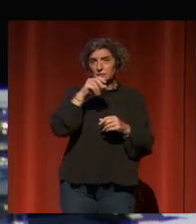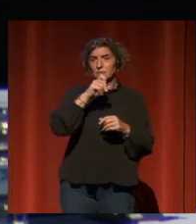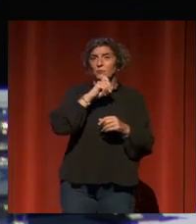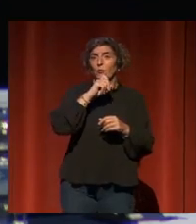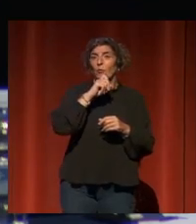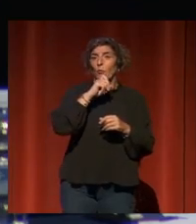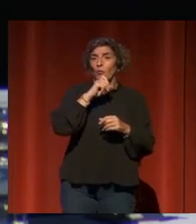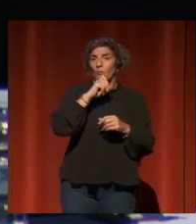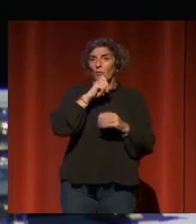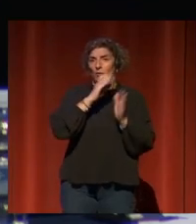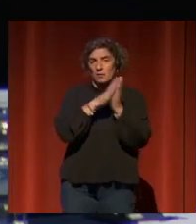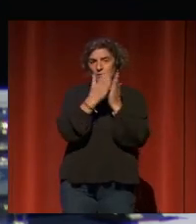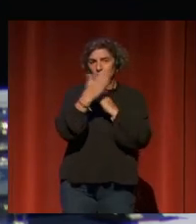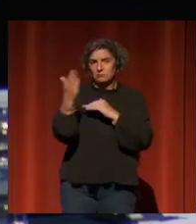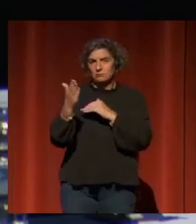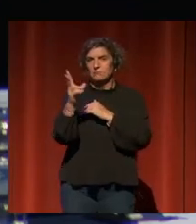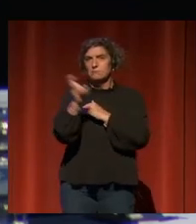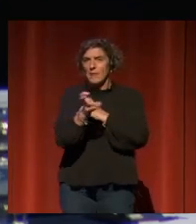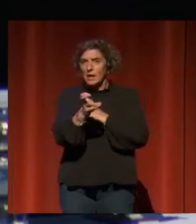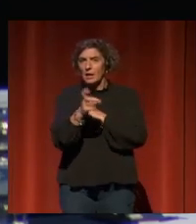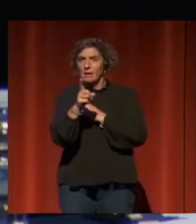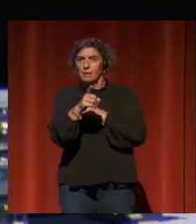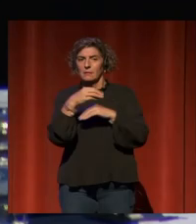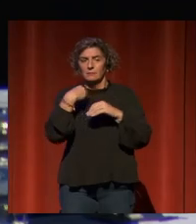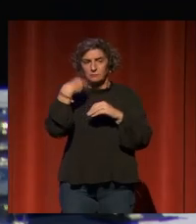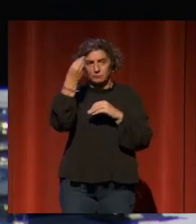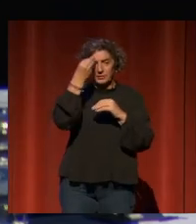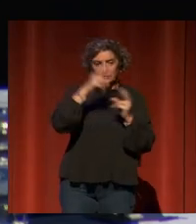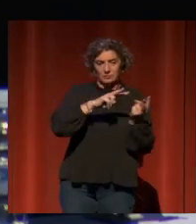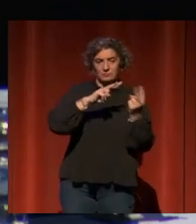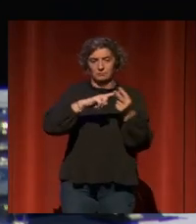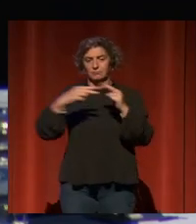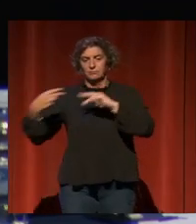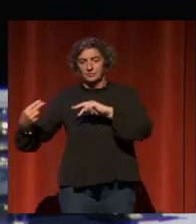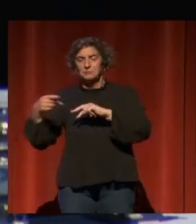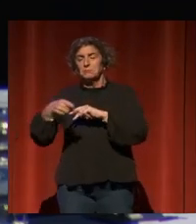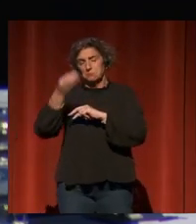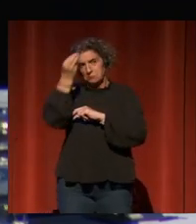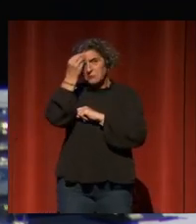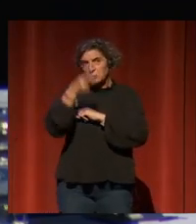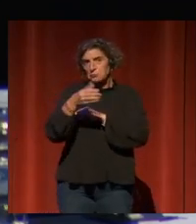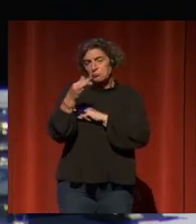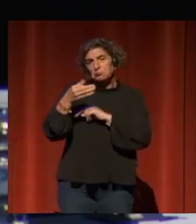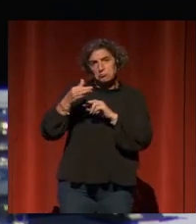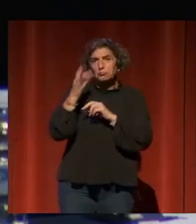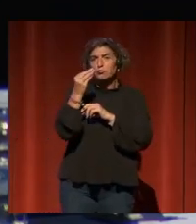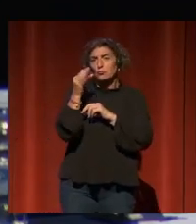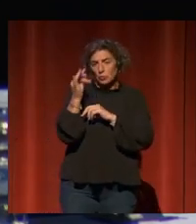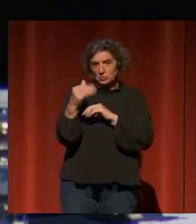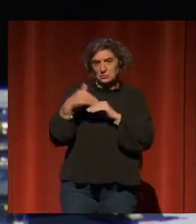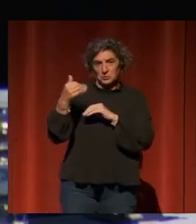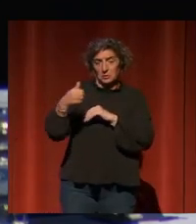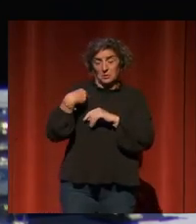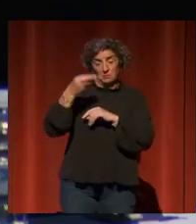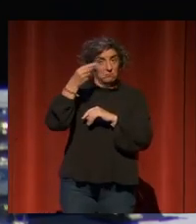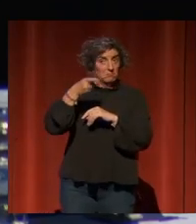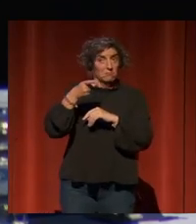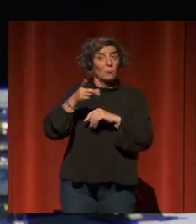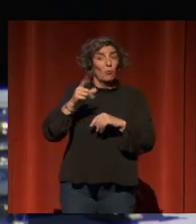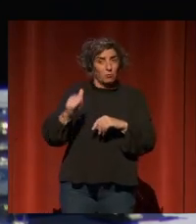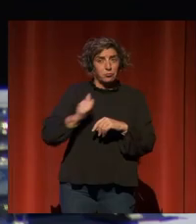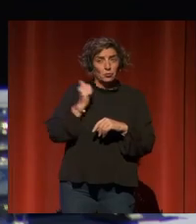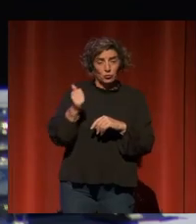bibliotecas así que pienso que esto es realmente prometedor creo que es una oportunidad